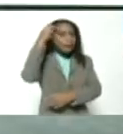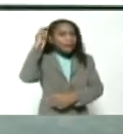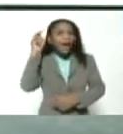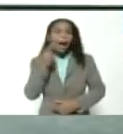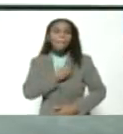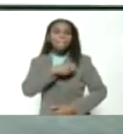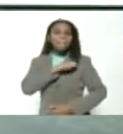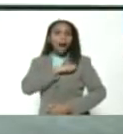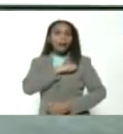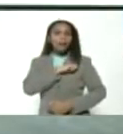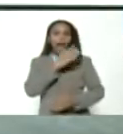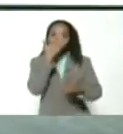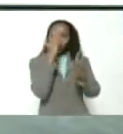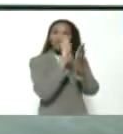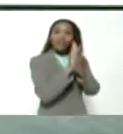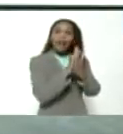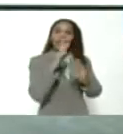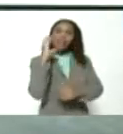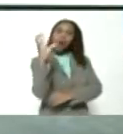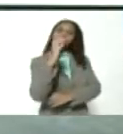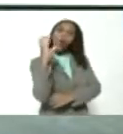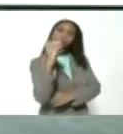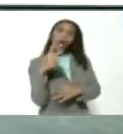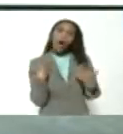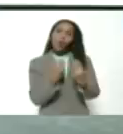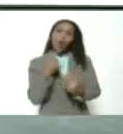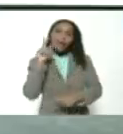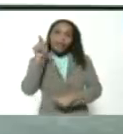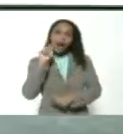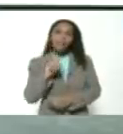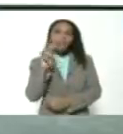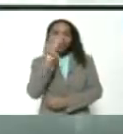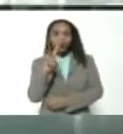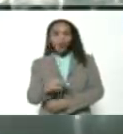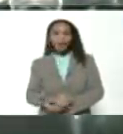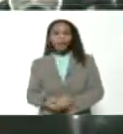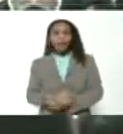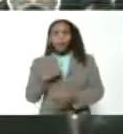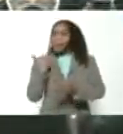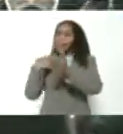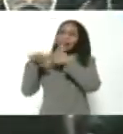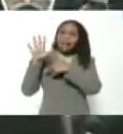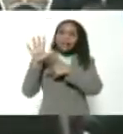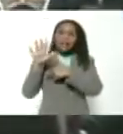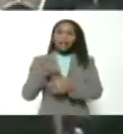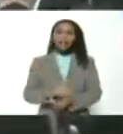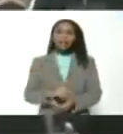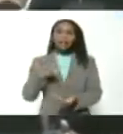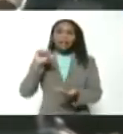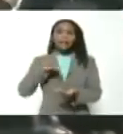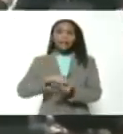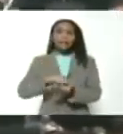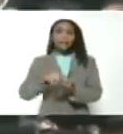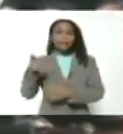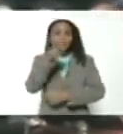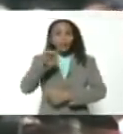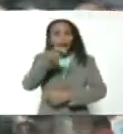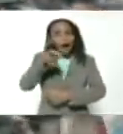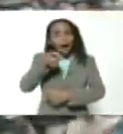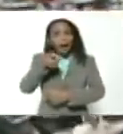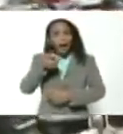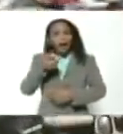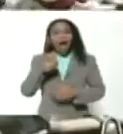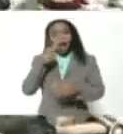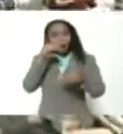España en la frontera de Colombia con Venezuela? En vez de irse al Mediterráneo a buscar a los